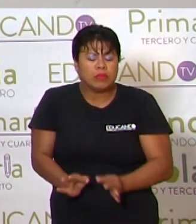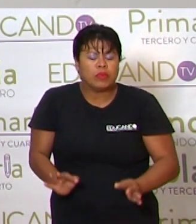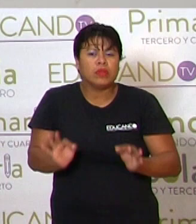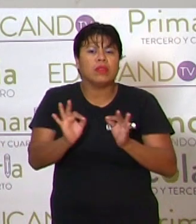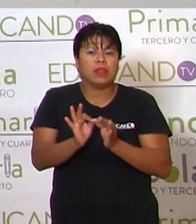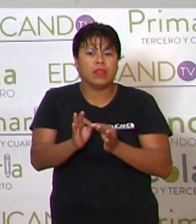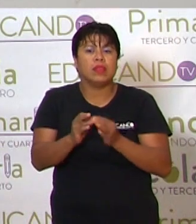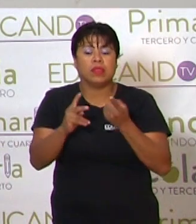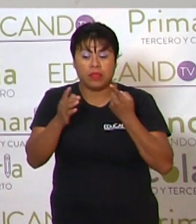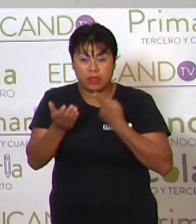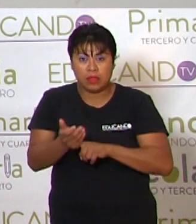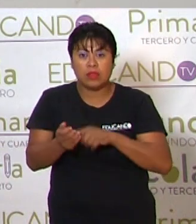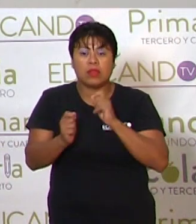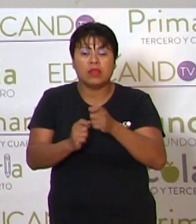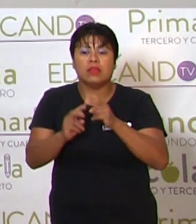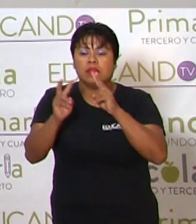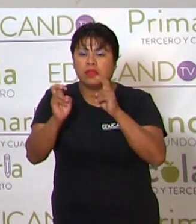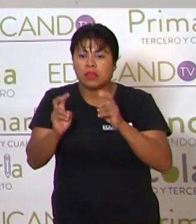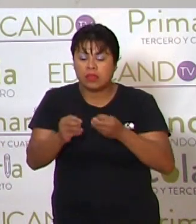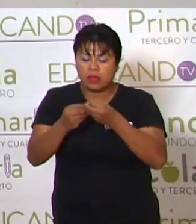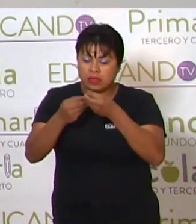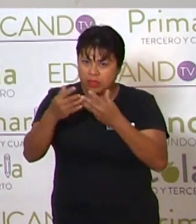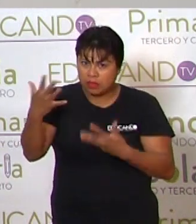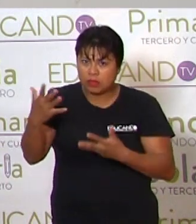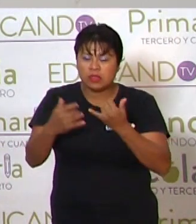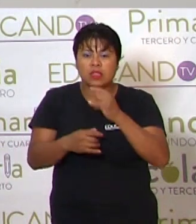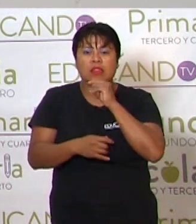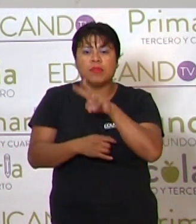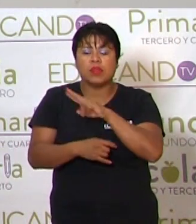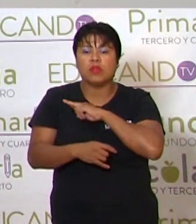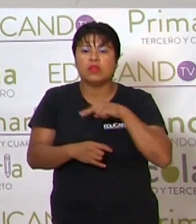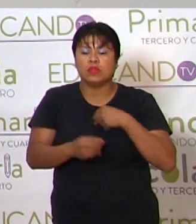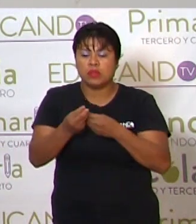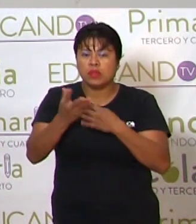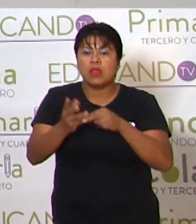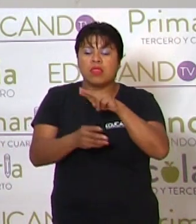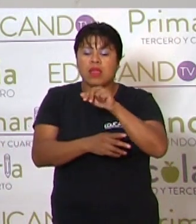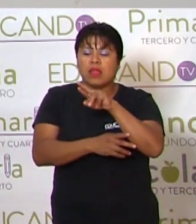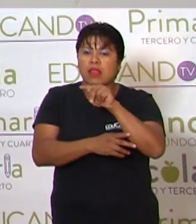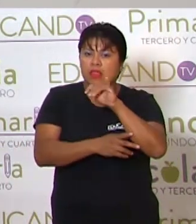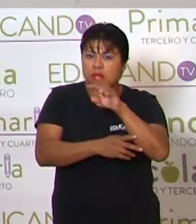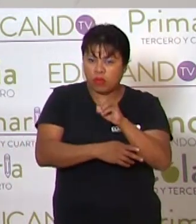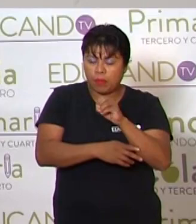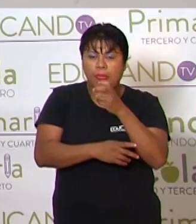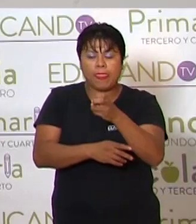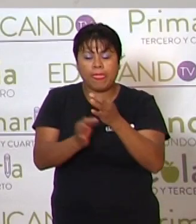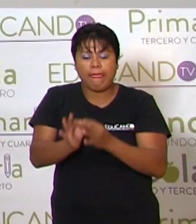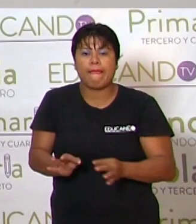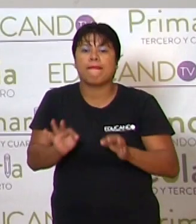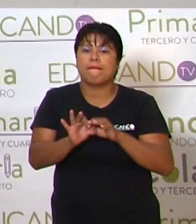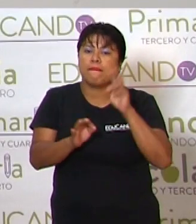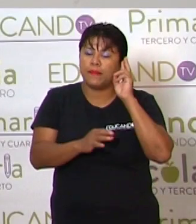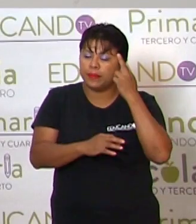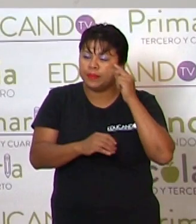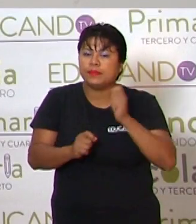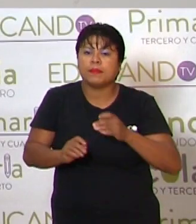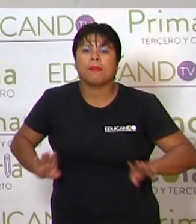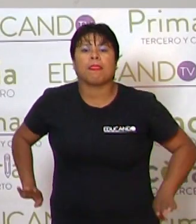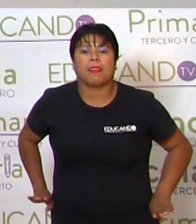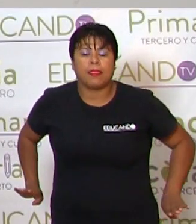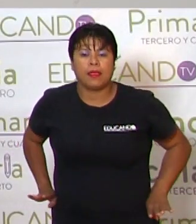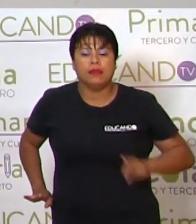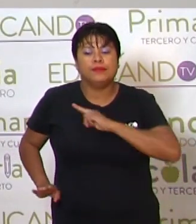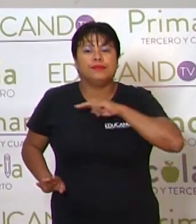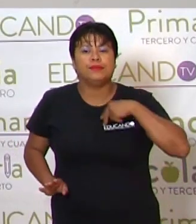importante dentro de lo que son los textos descriptivos y también nuestros textos narrativos. Es muy importante recordar las características